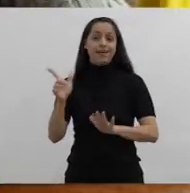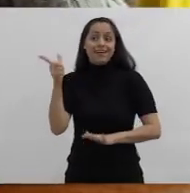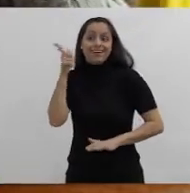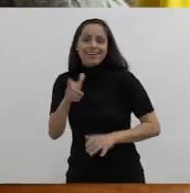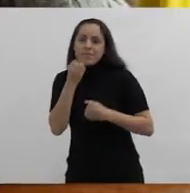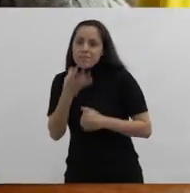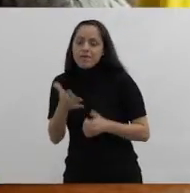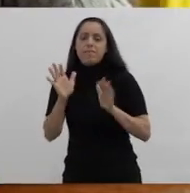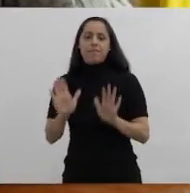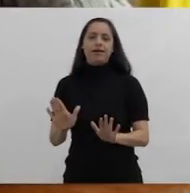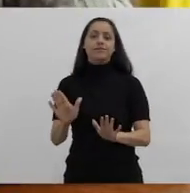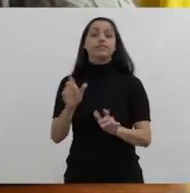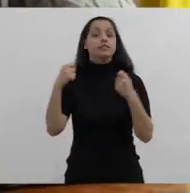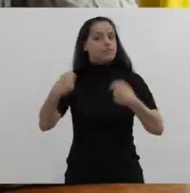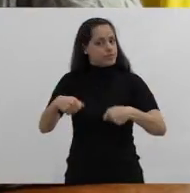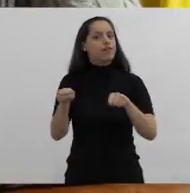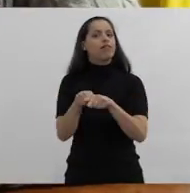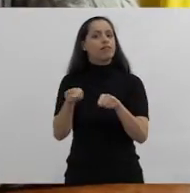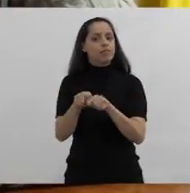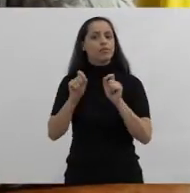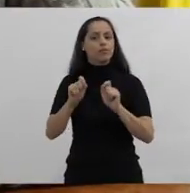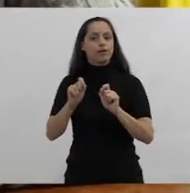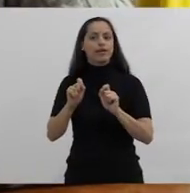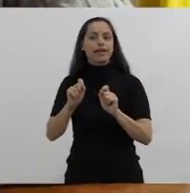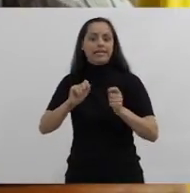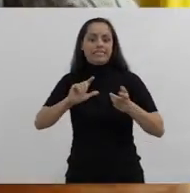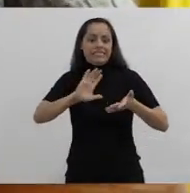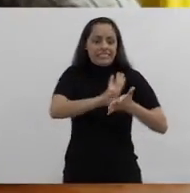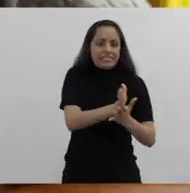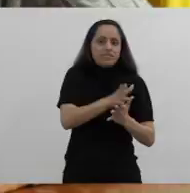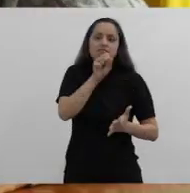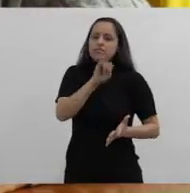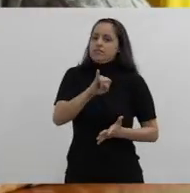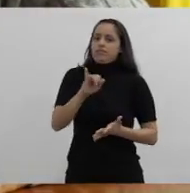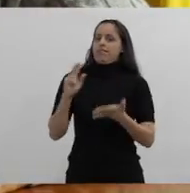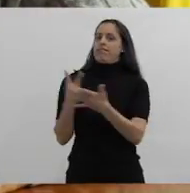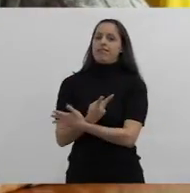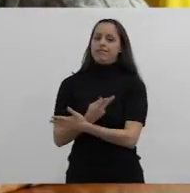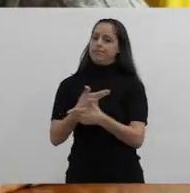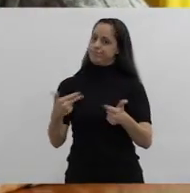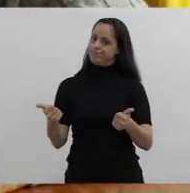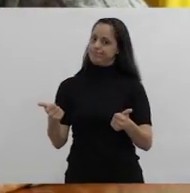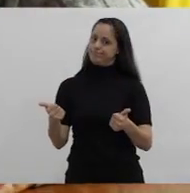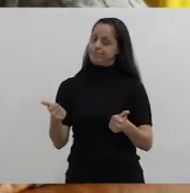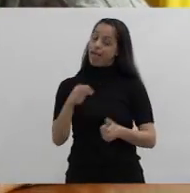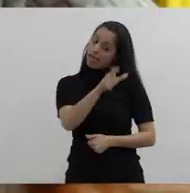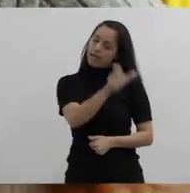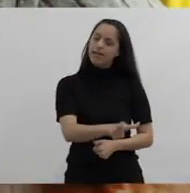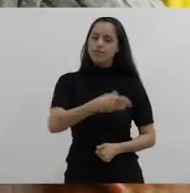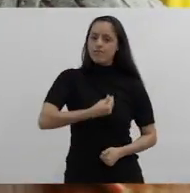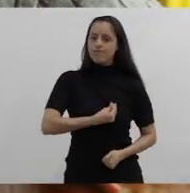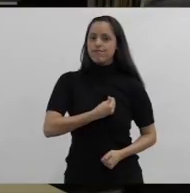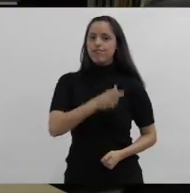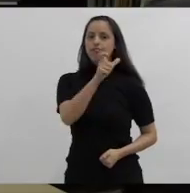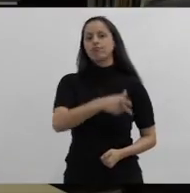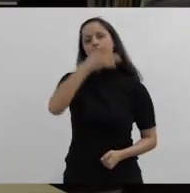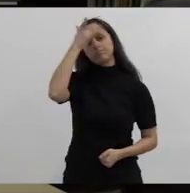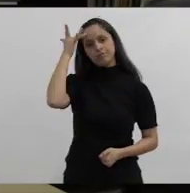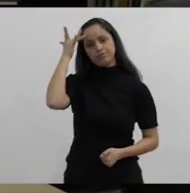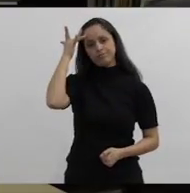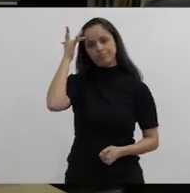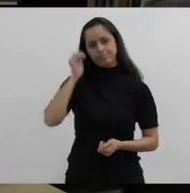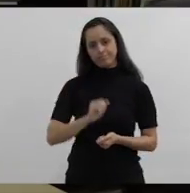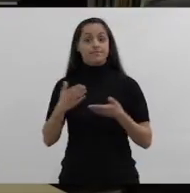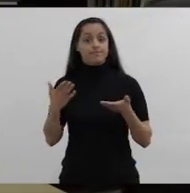hagamos las cosas bien. Con voluntad también podemos hacer un desastre, y en el medio hay un chico, hay una vida. De